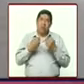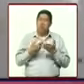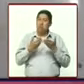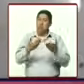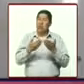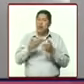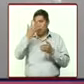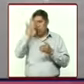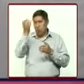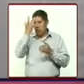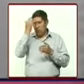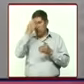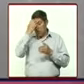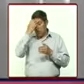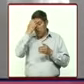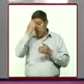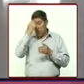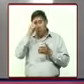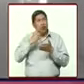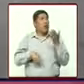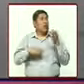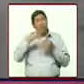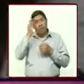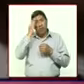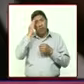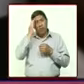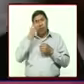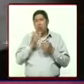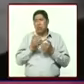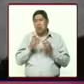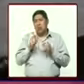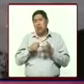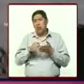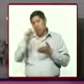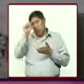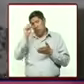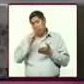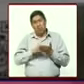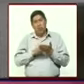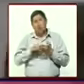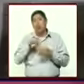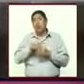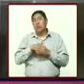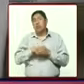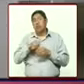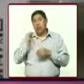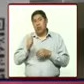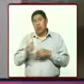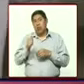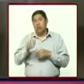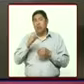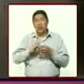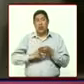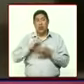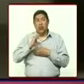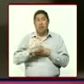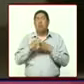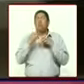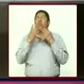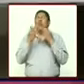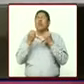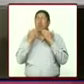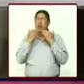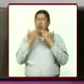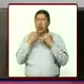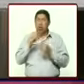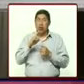presenten sus descargos correspondientes para que sepan y puedan estar habilitados en todo caso para estas elecciones judiciales de diciembre. Muy bien, gracias.